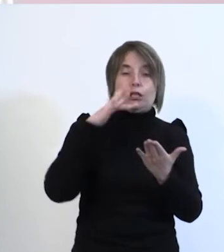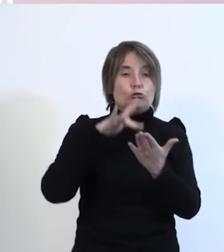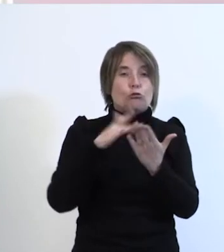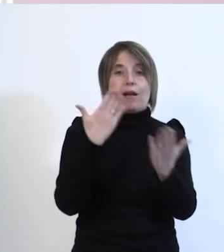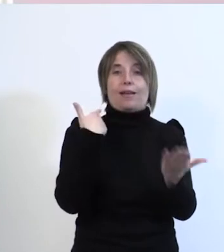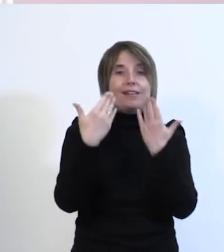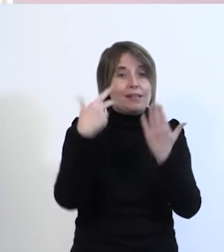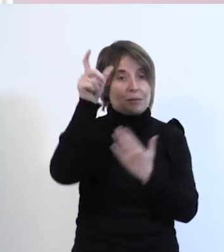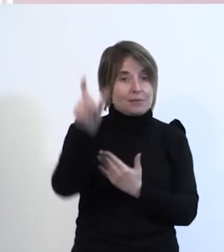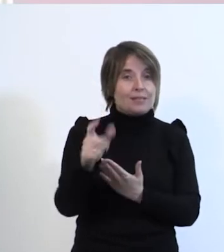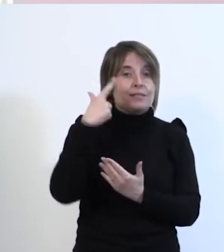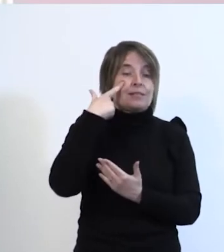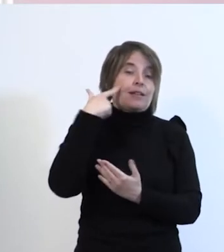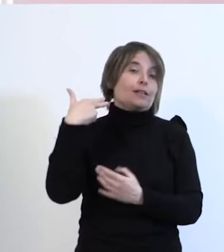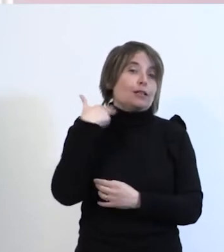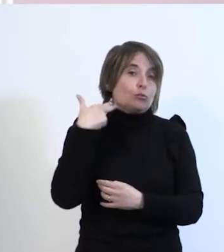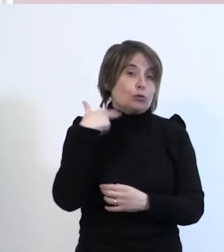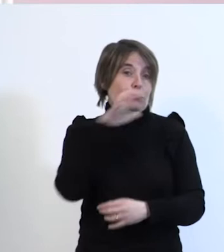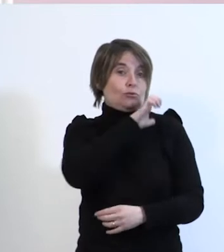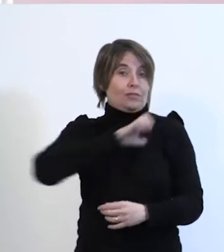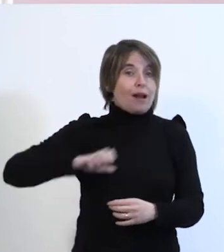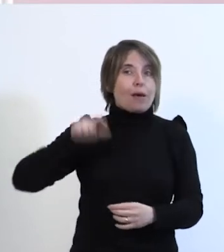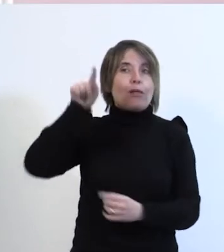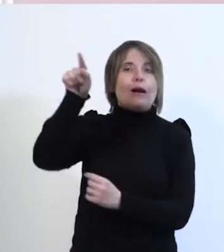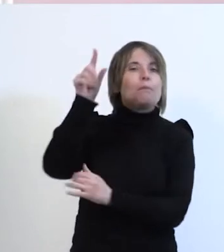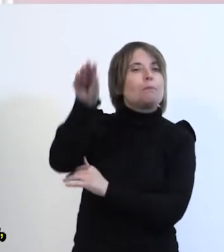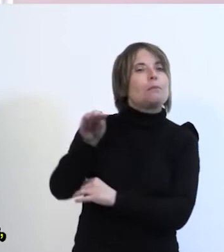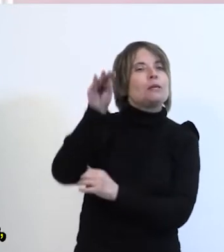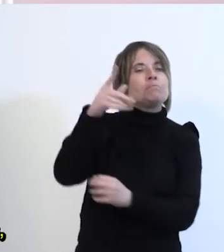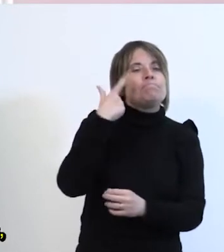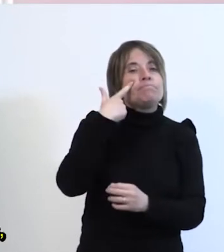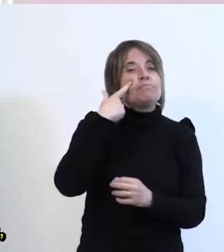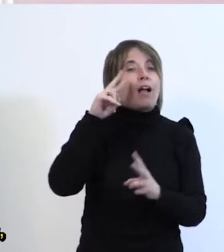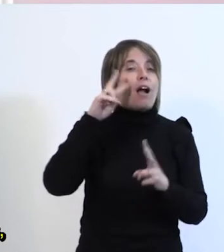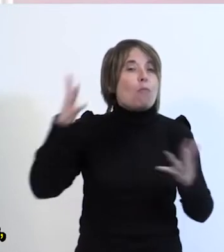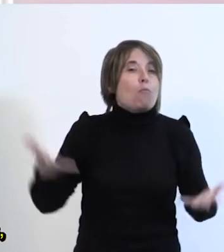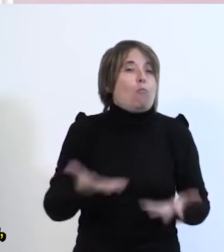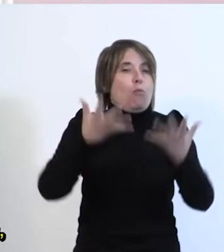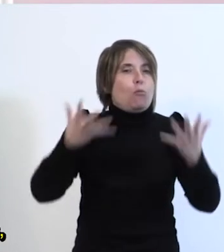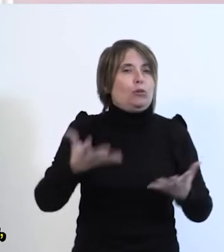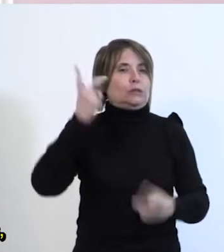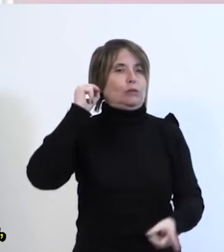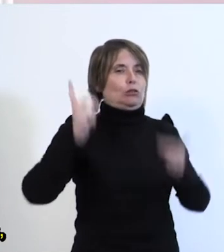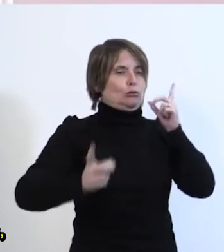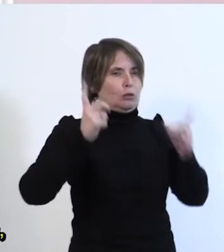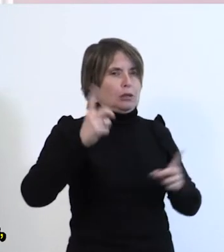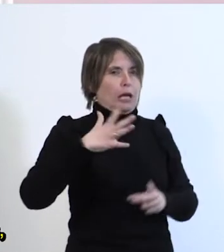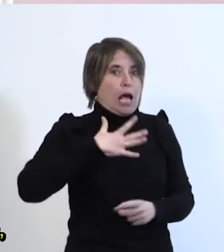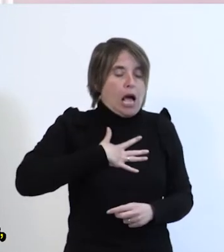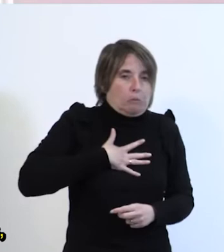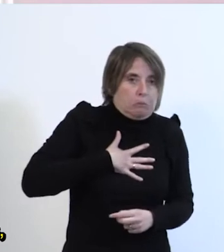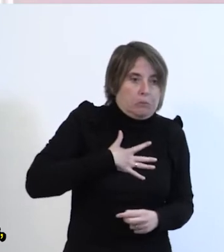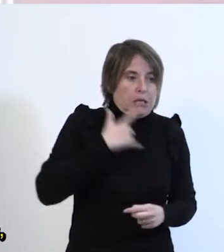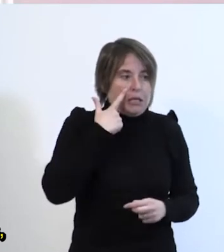últimos tiempos, se han realizado a diputados en El Salvador, y ese populismo, autoritarismo, a